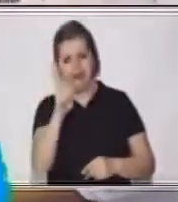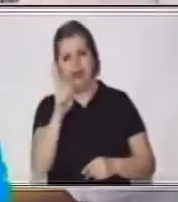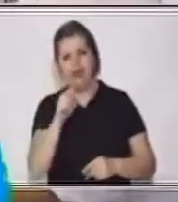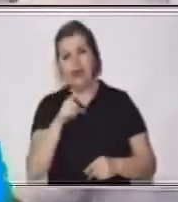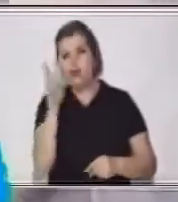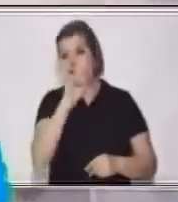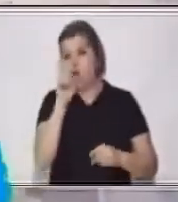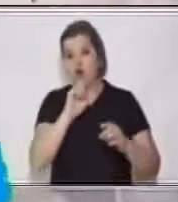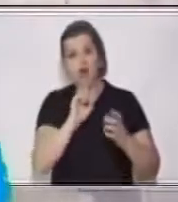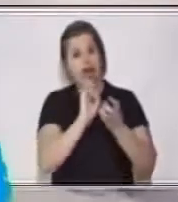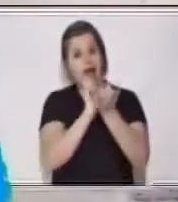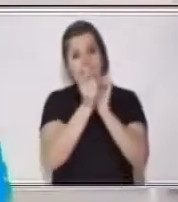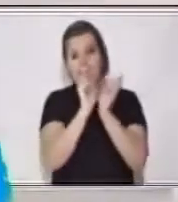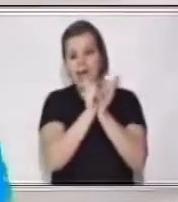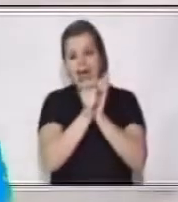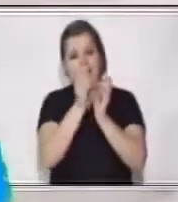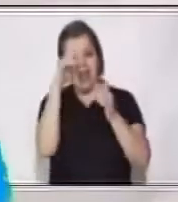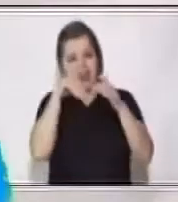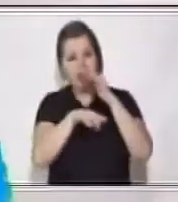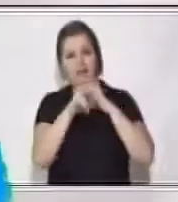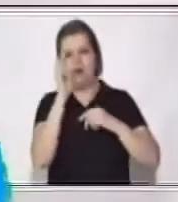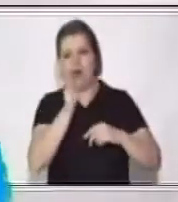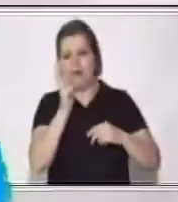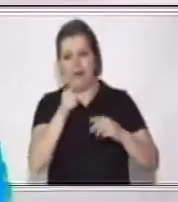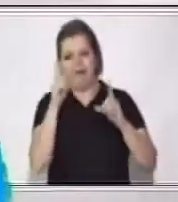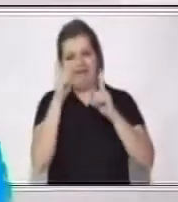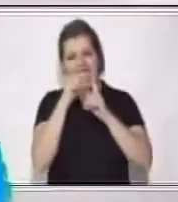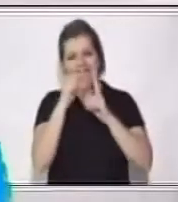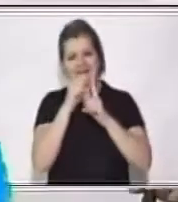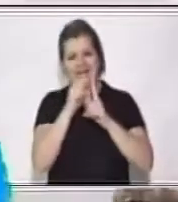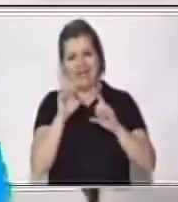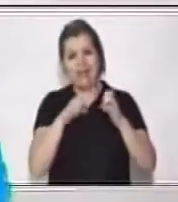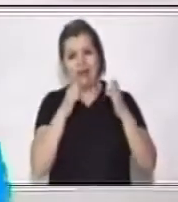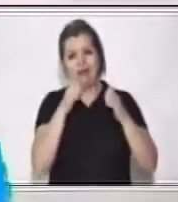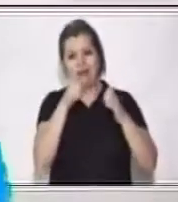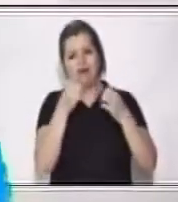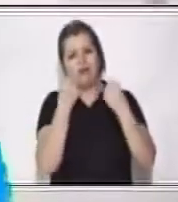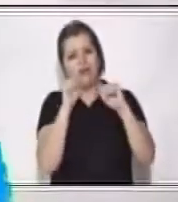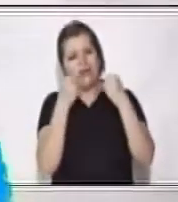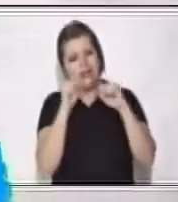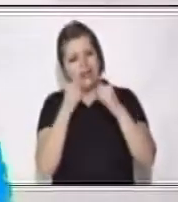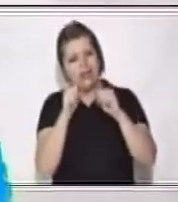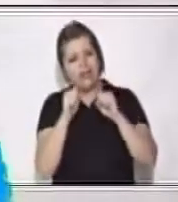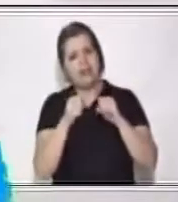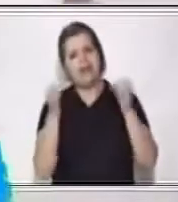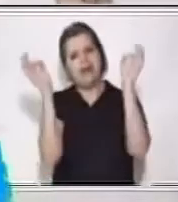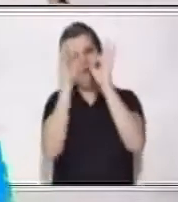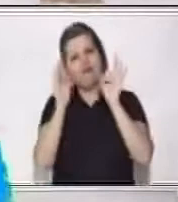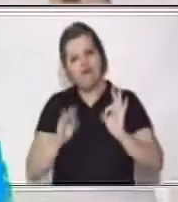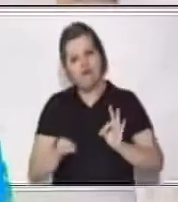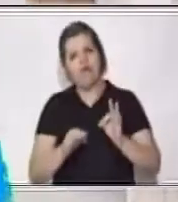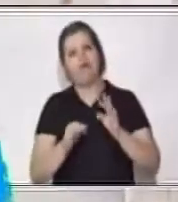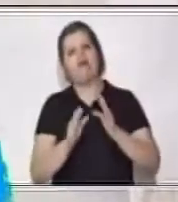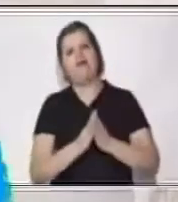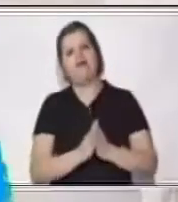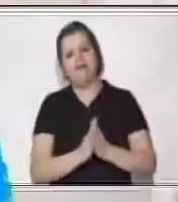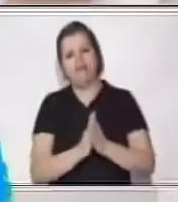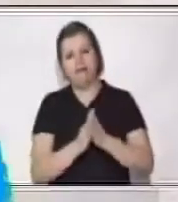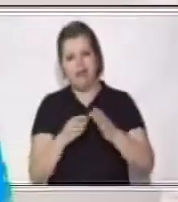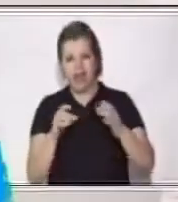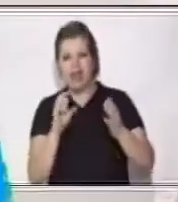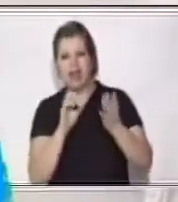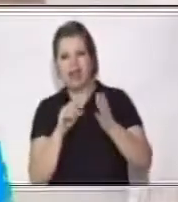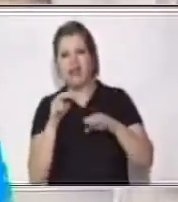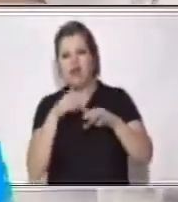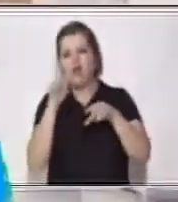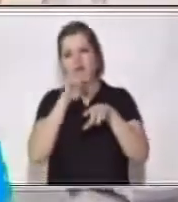está cambiando. Por lo tanto, si nosotros vamos a realizar nuestra estructura de un morfema base y un morfema clase, lo haríamos de esta